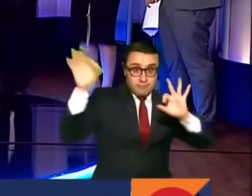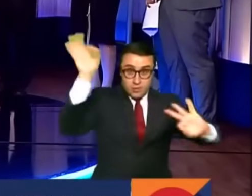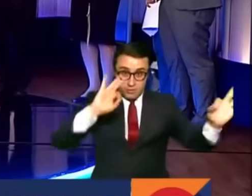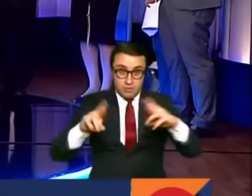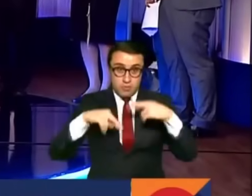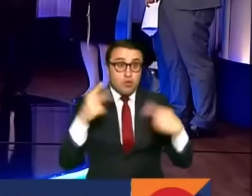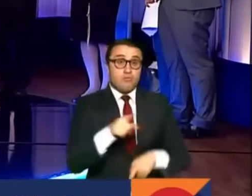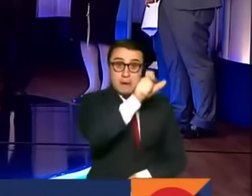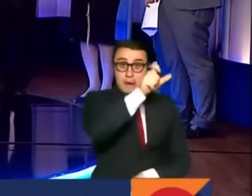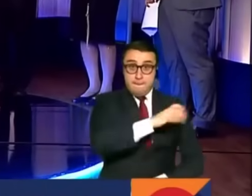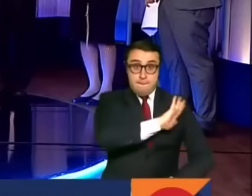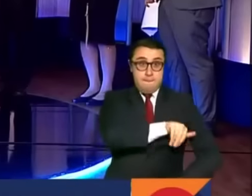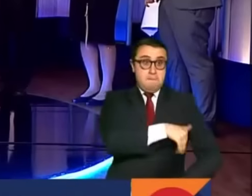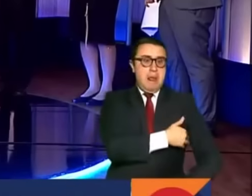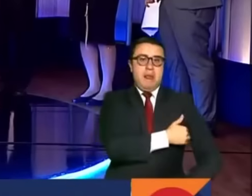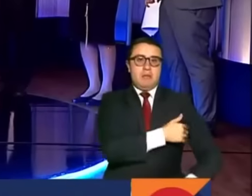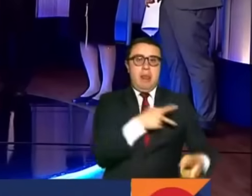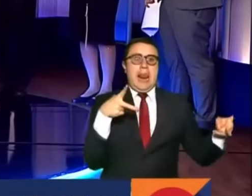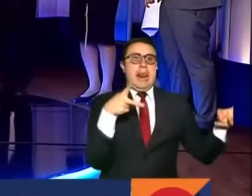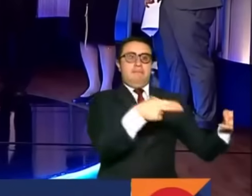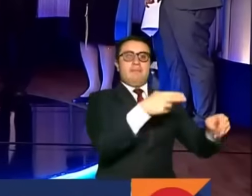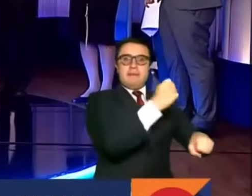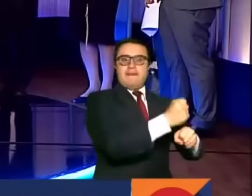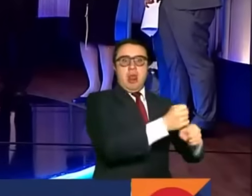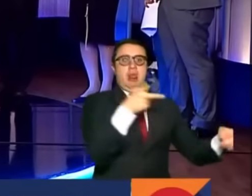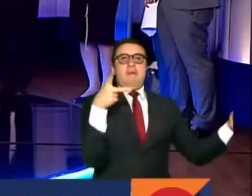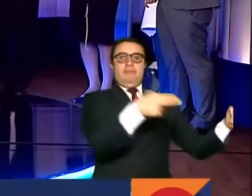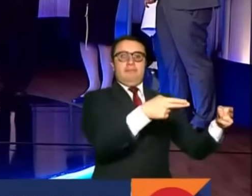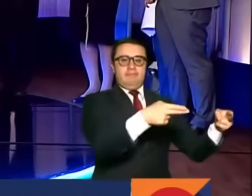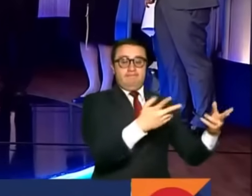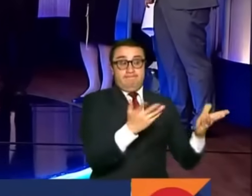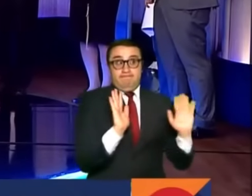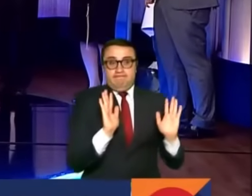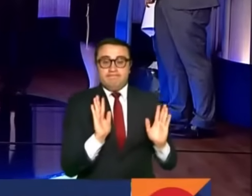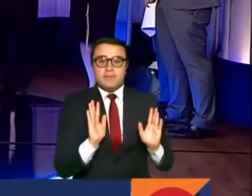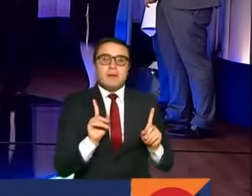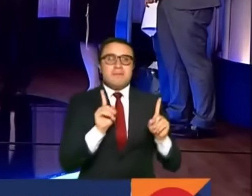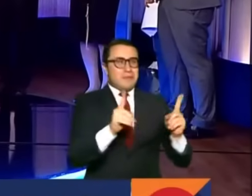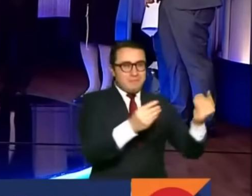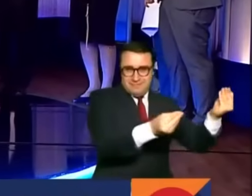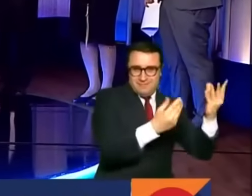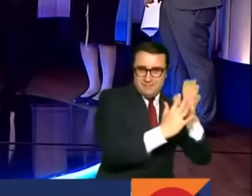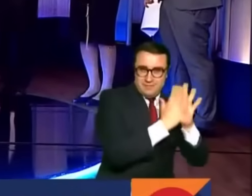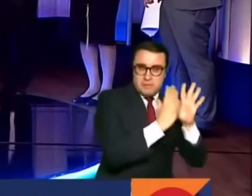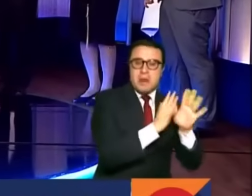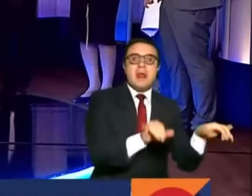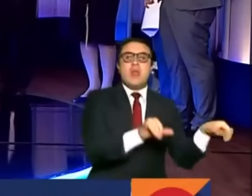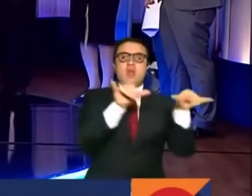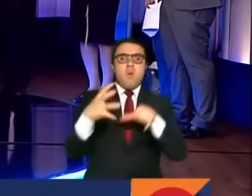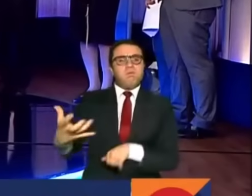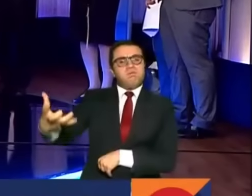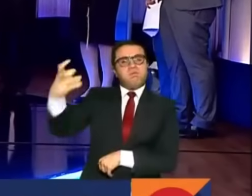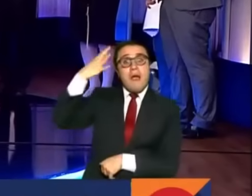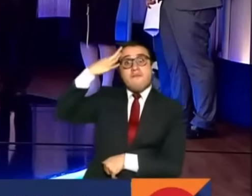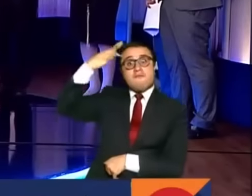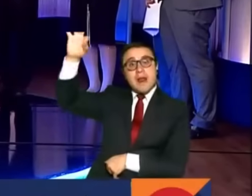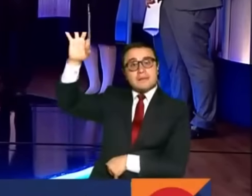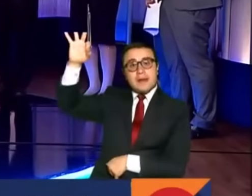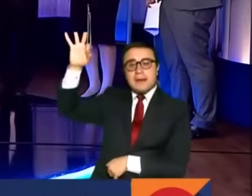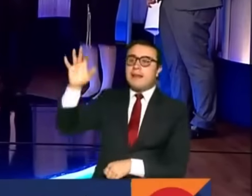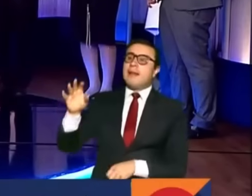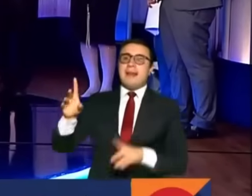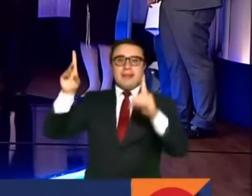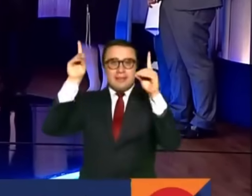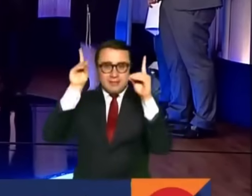reunión, que ese estatus equivale como al que hizo Francia cuando decidió no hacer